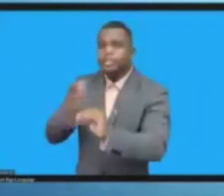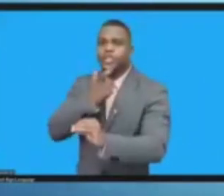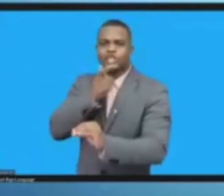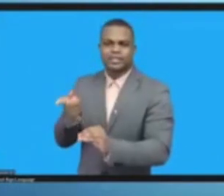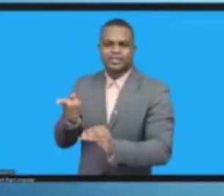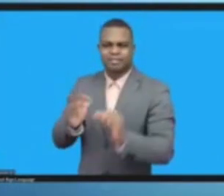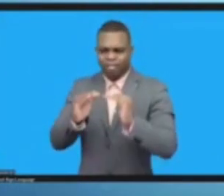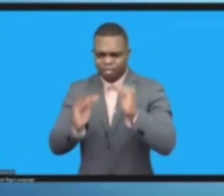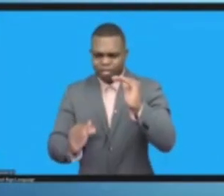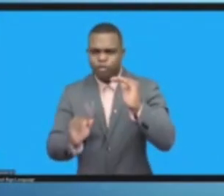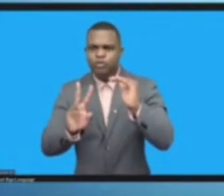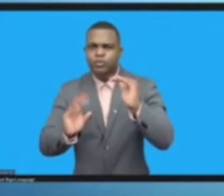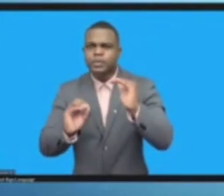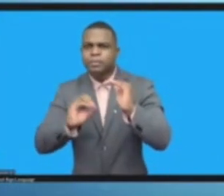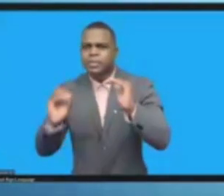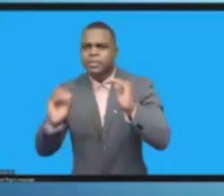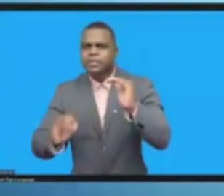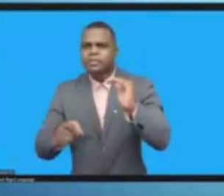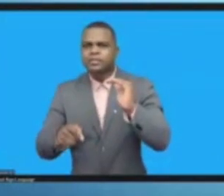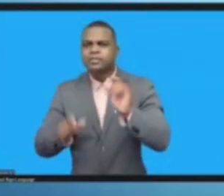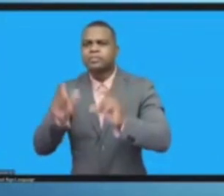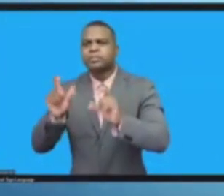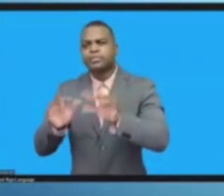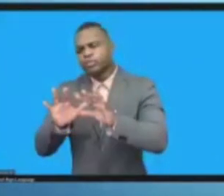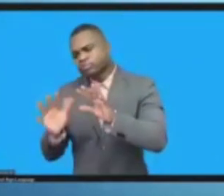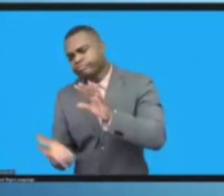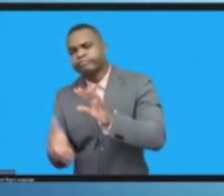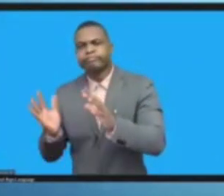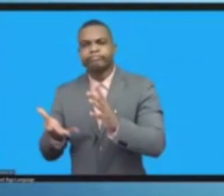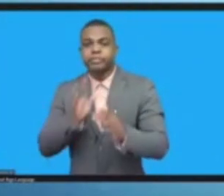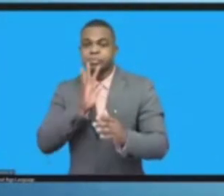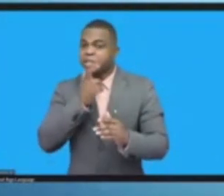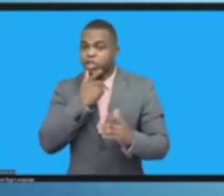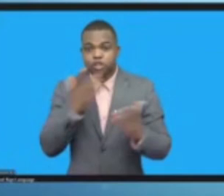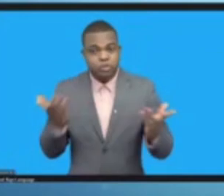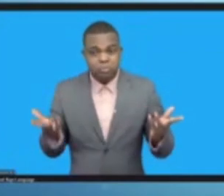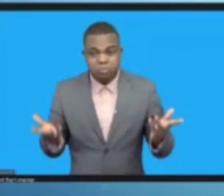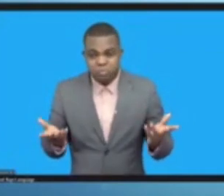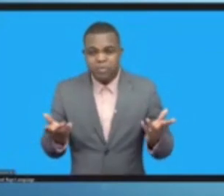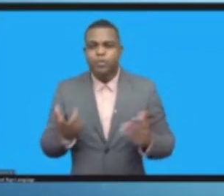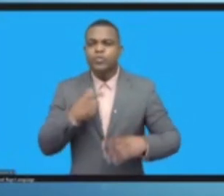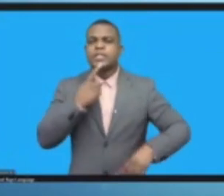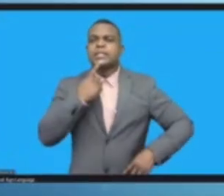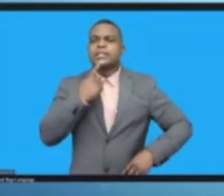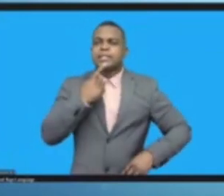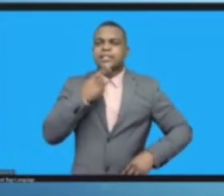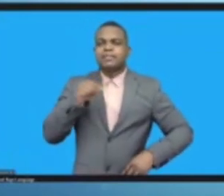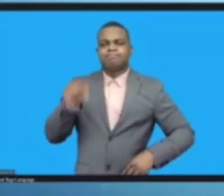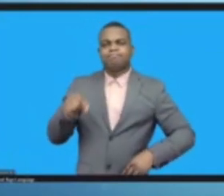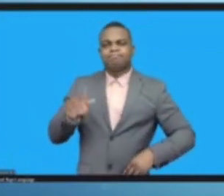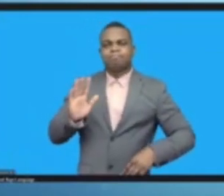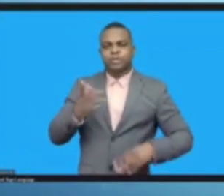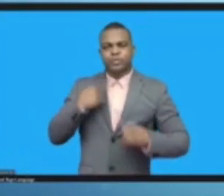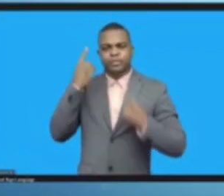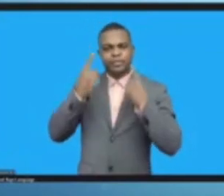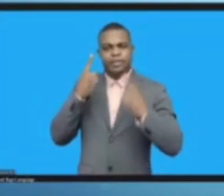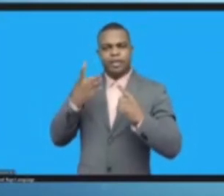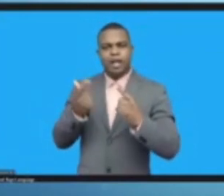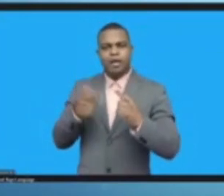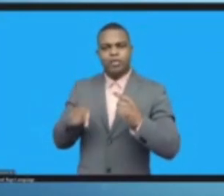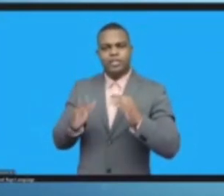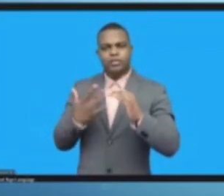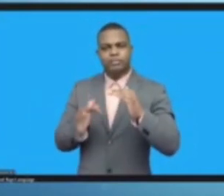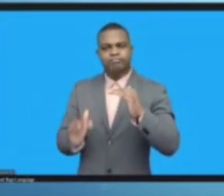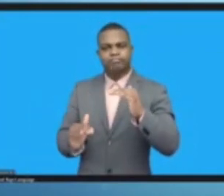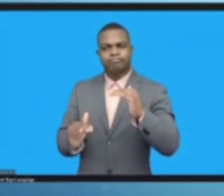será que en internet sea accesible para todas las personas de todos los usen el teclado que usen venga del país que vengan